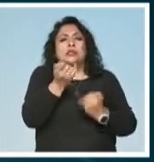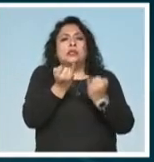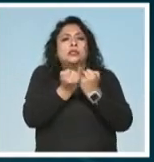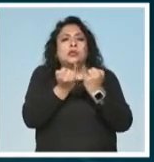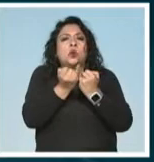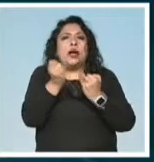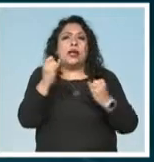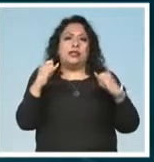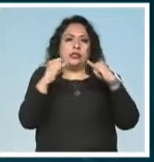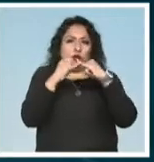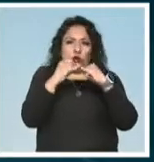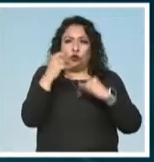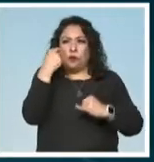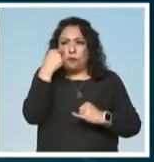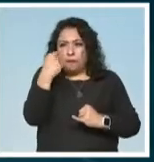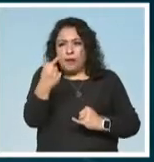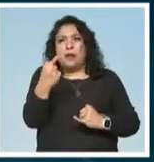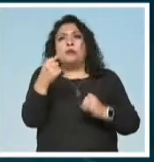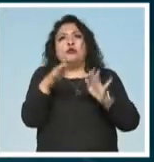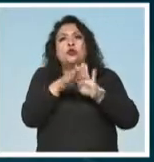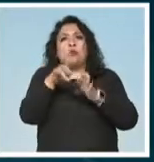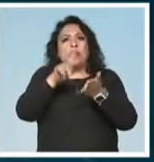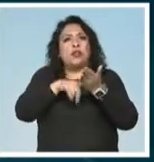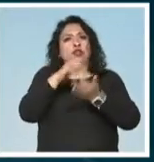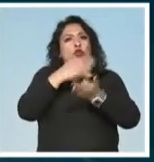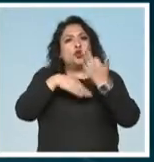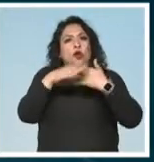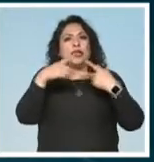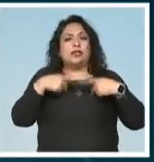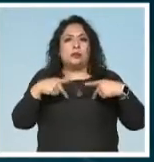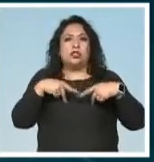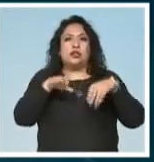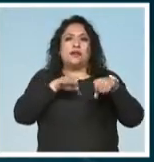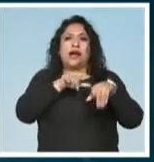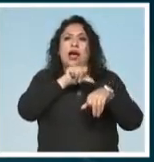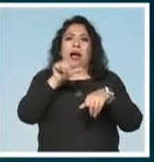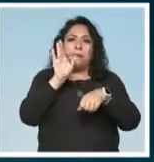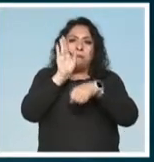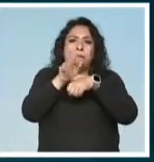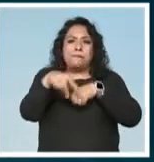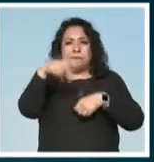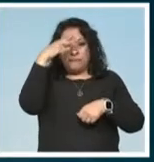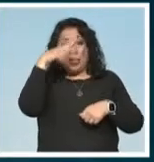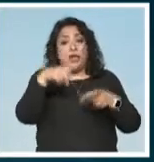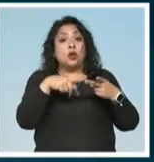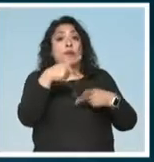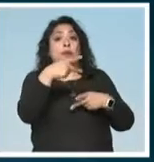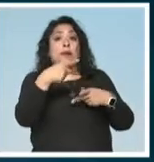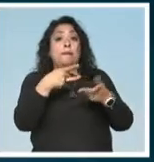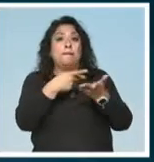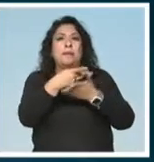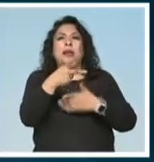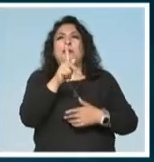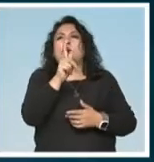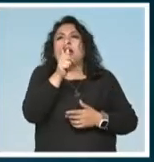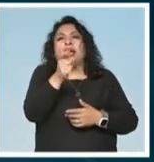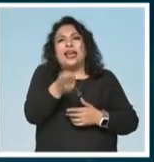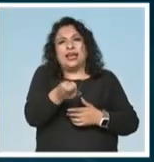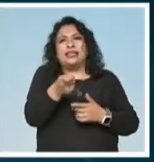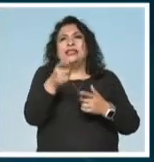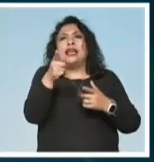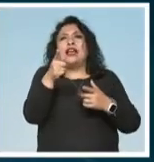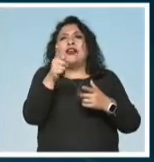institución que abarca y engloba a toda la gente que trabaja por el bien de México. El premio es un